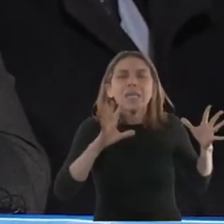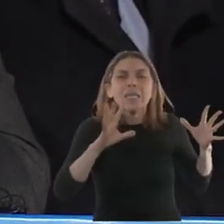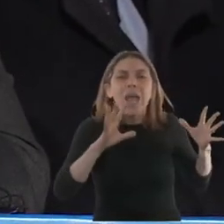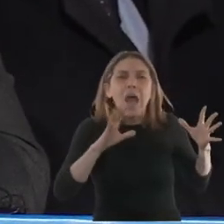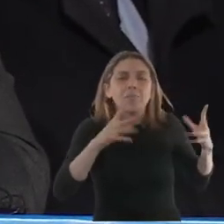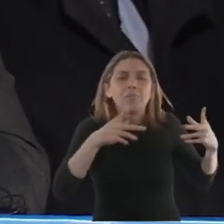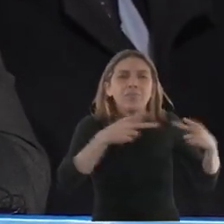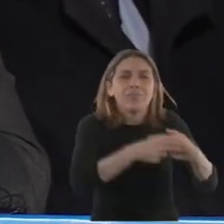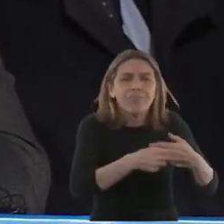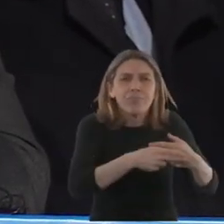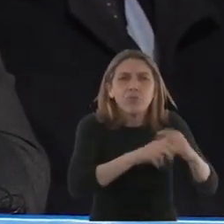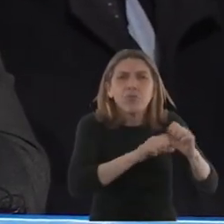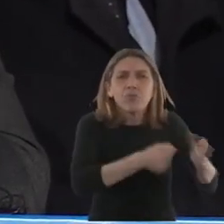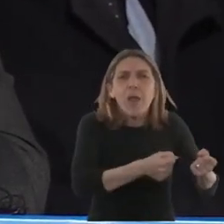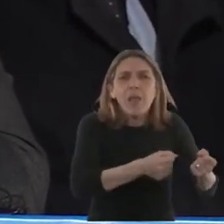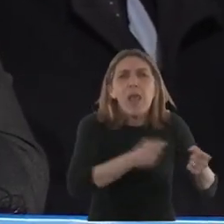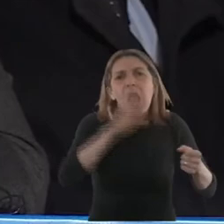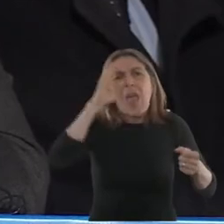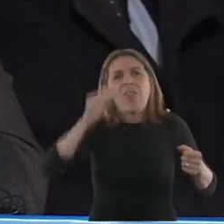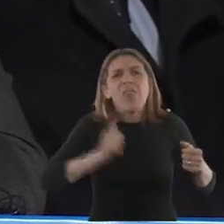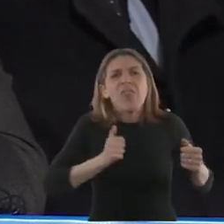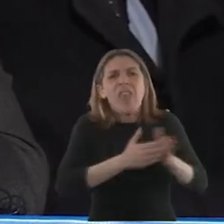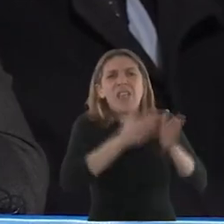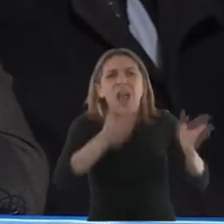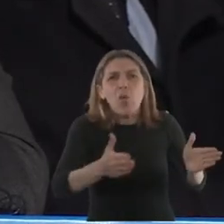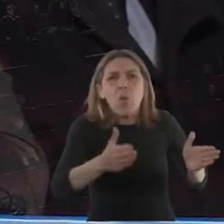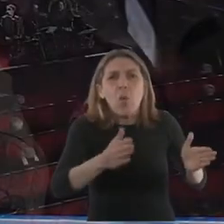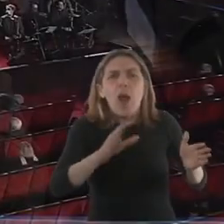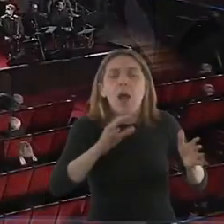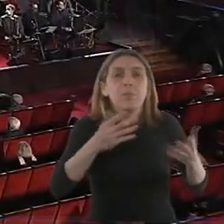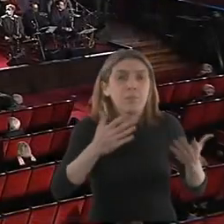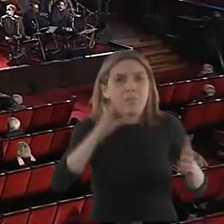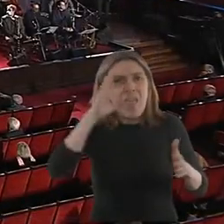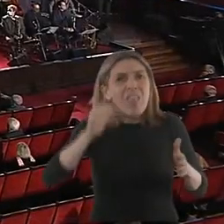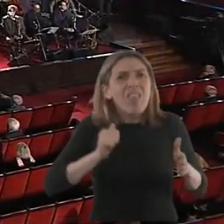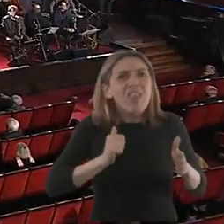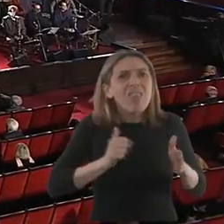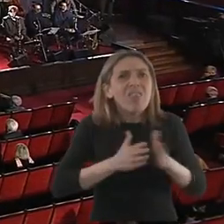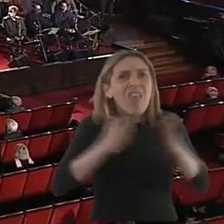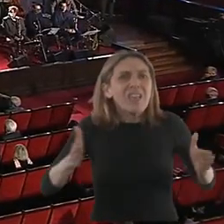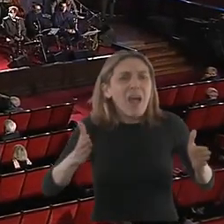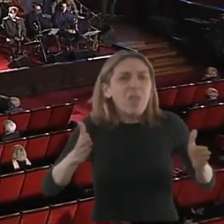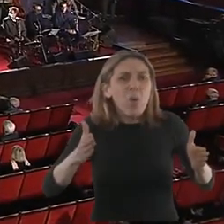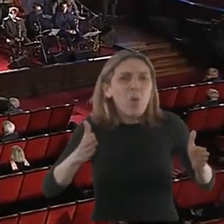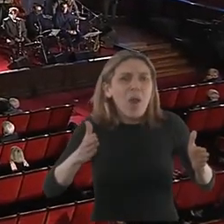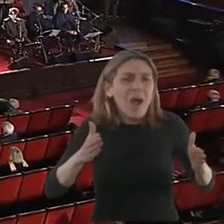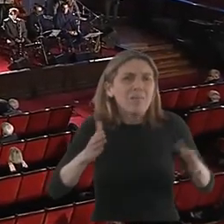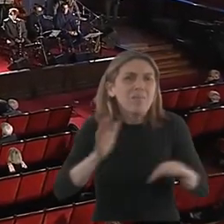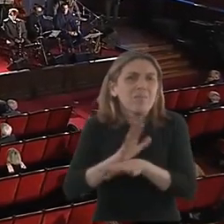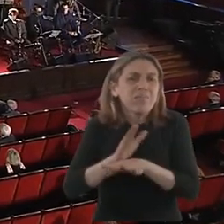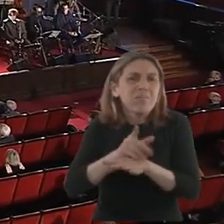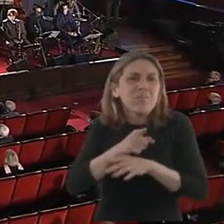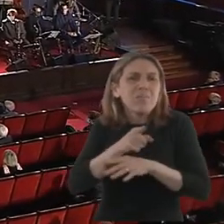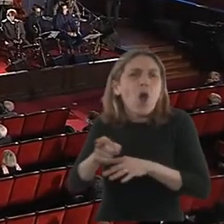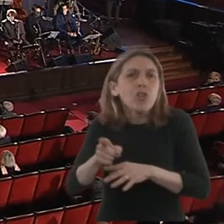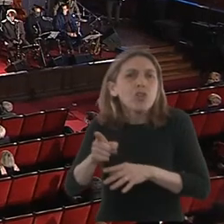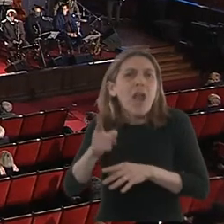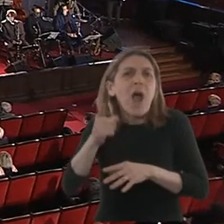institucional. Las dictaduras se ensañaban con más fuerza contra la universidad y sobre todo con la Universidad de Buenos